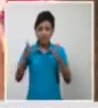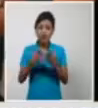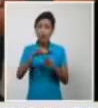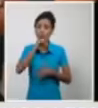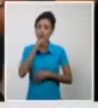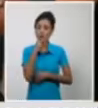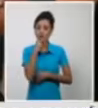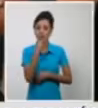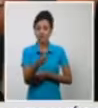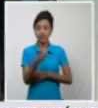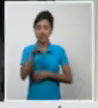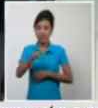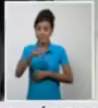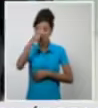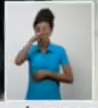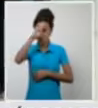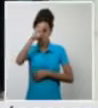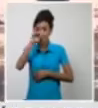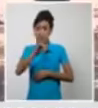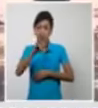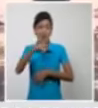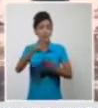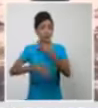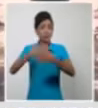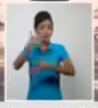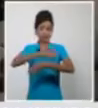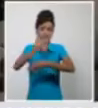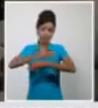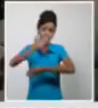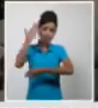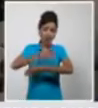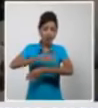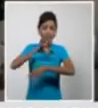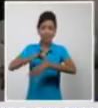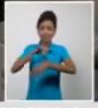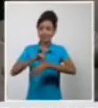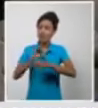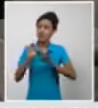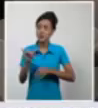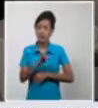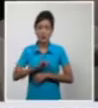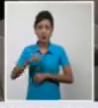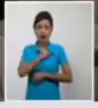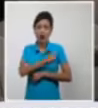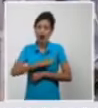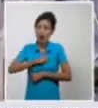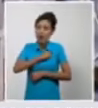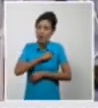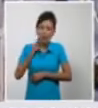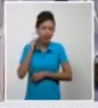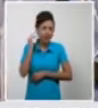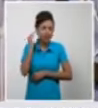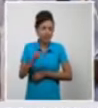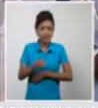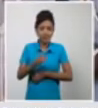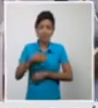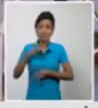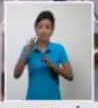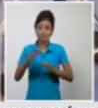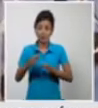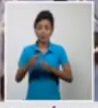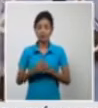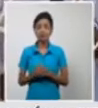causa del criminal bloqueo. El amor infinito es su suprema medida, a la vez que el blasón de su